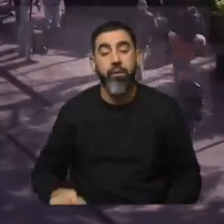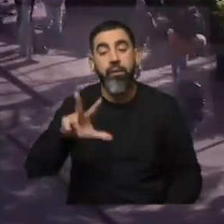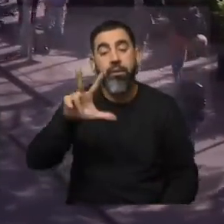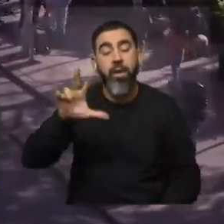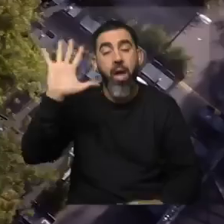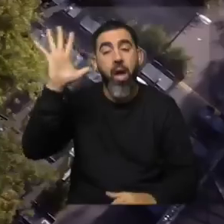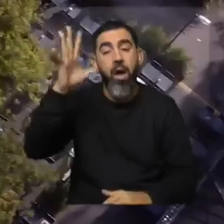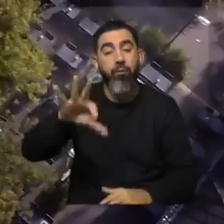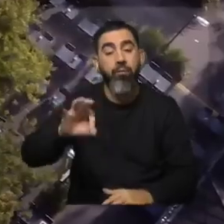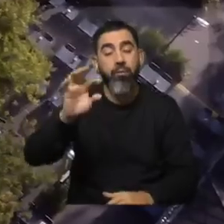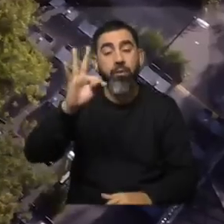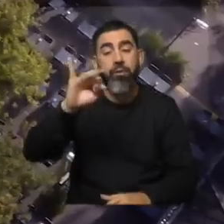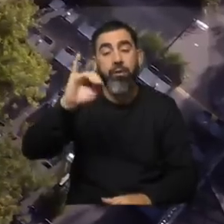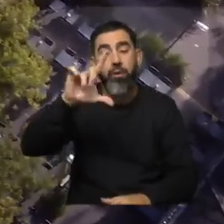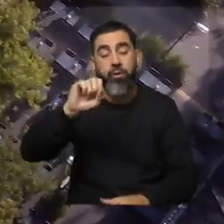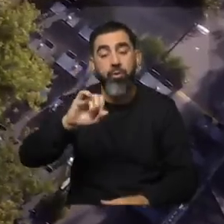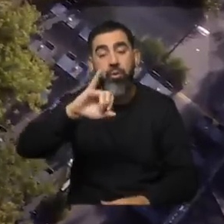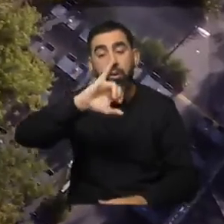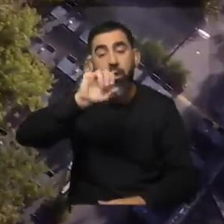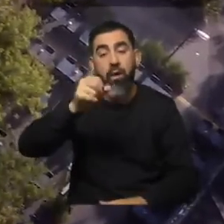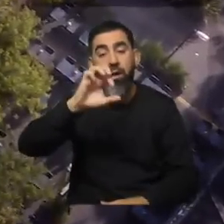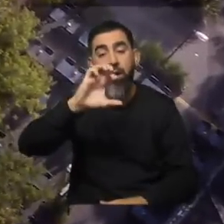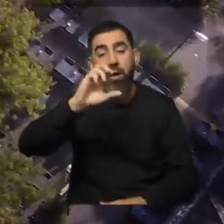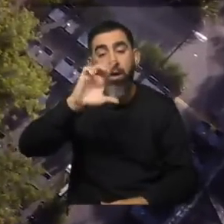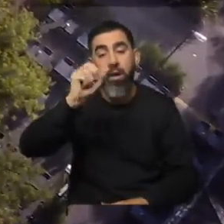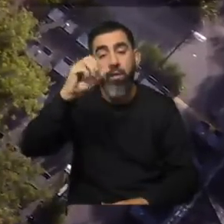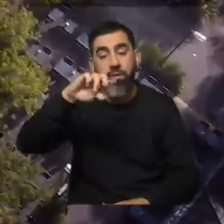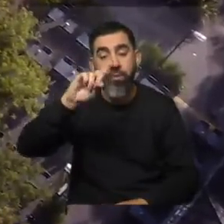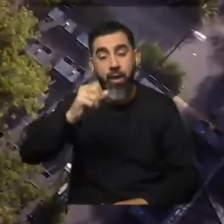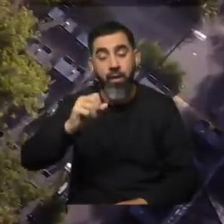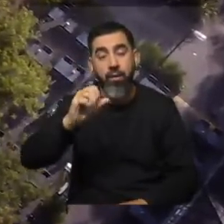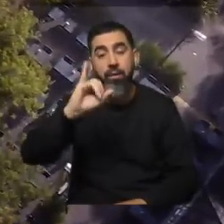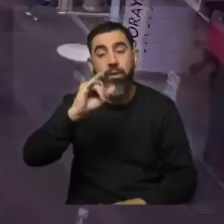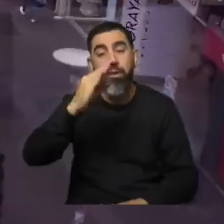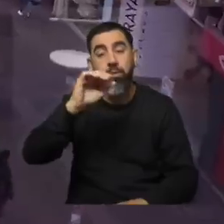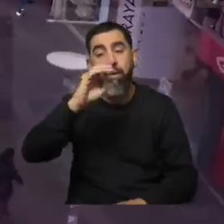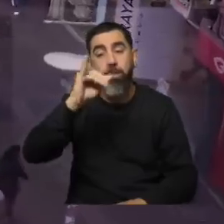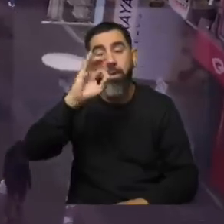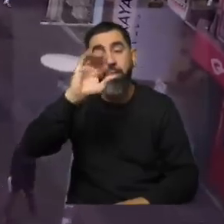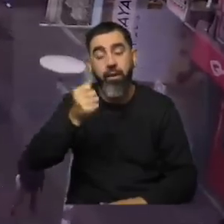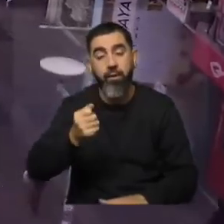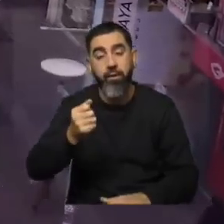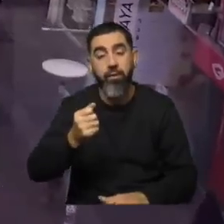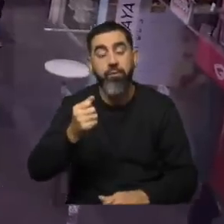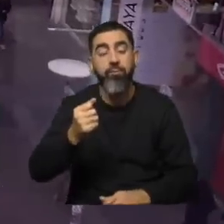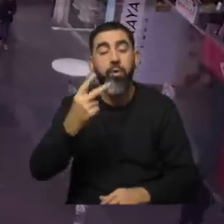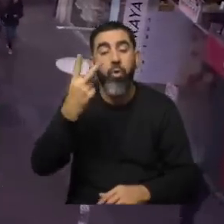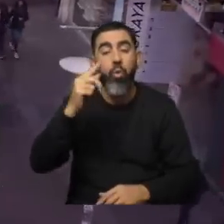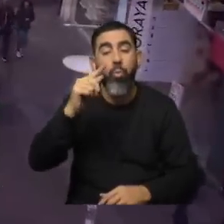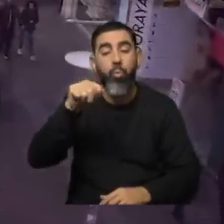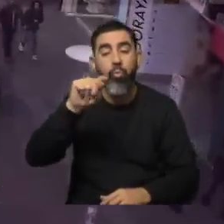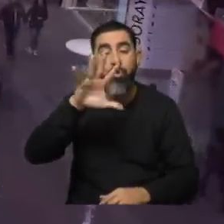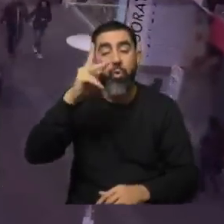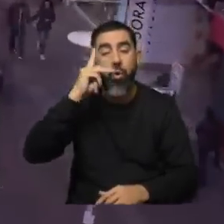especies elegidas son el Tilo el jacarandá y elvirapitá que se colocarán intercaladamente a lo largo de 2,5 kilómetros